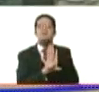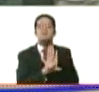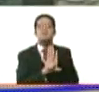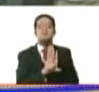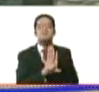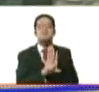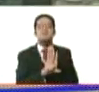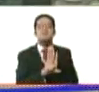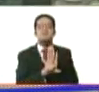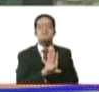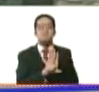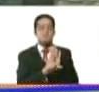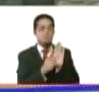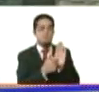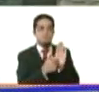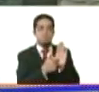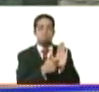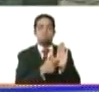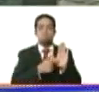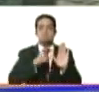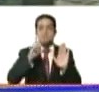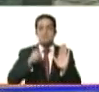bolivariano, popular,